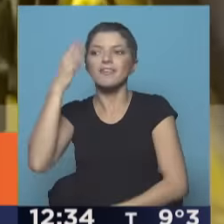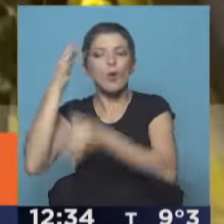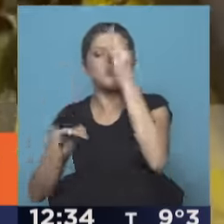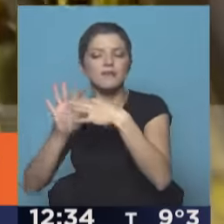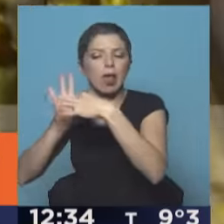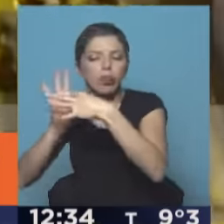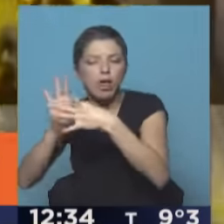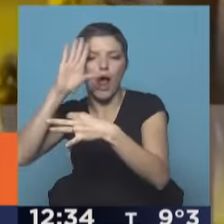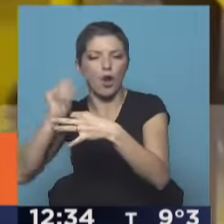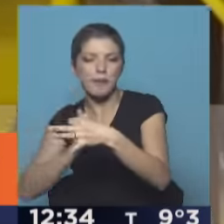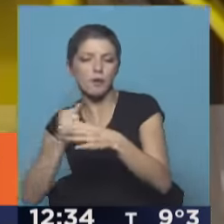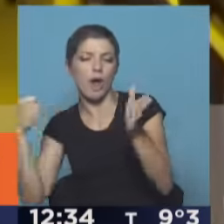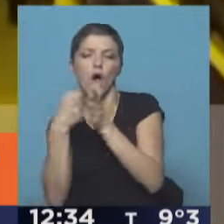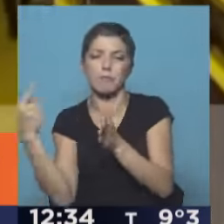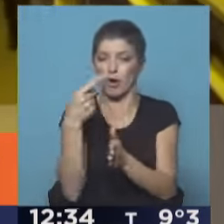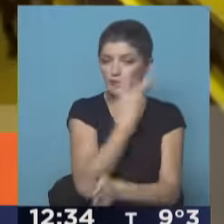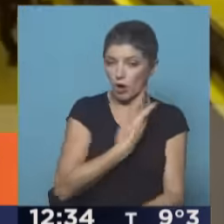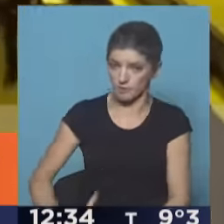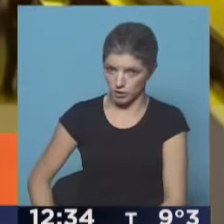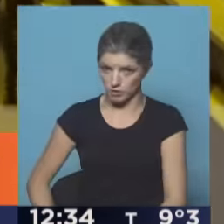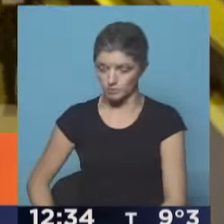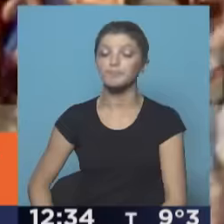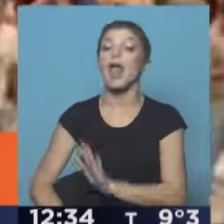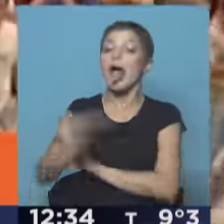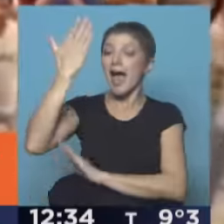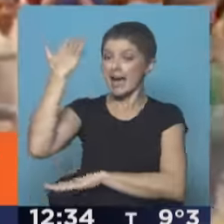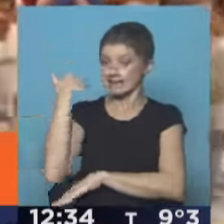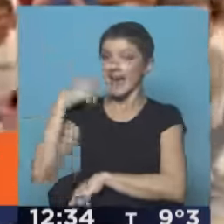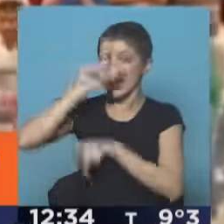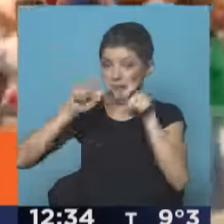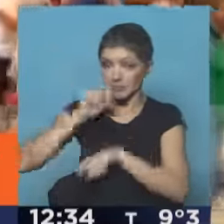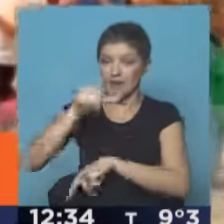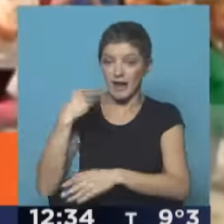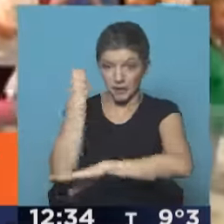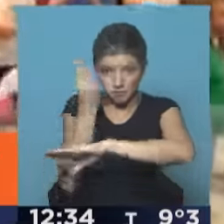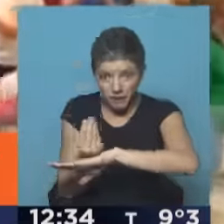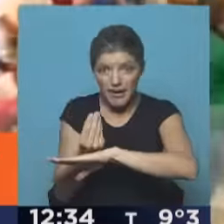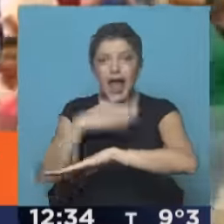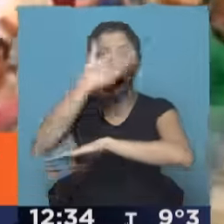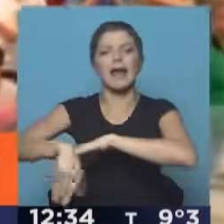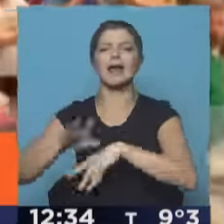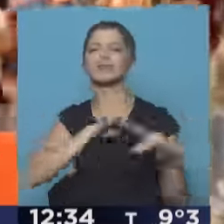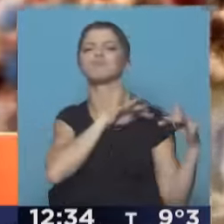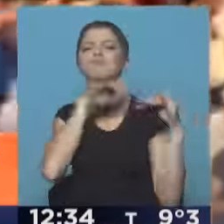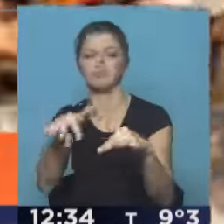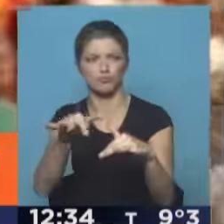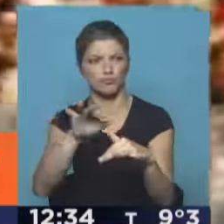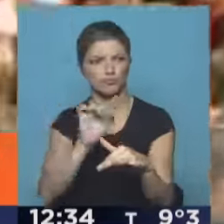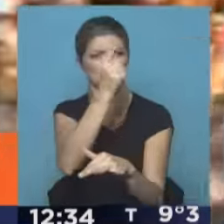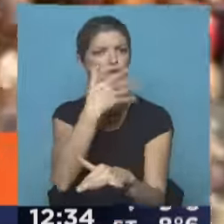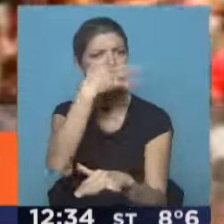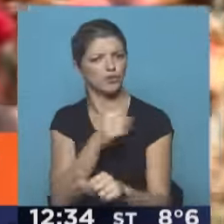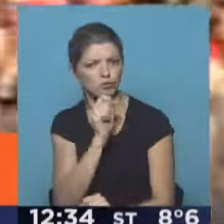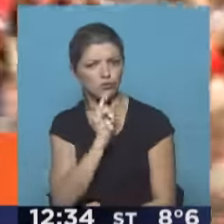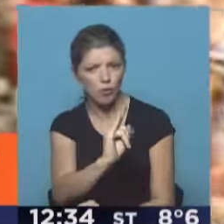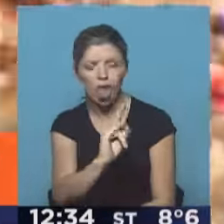según el gobierno la gente salió a la calle salieron solos por las suyas pues no en realidad fue el